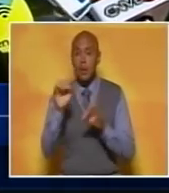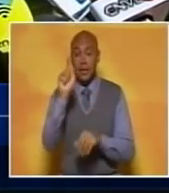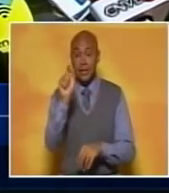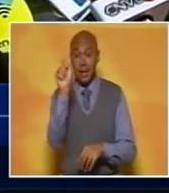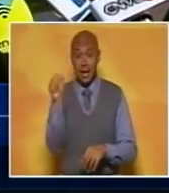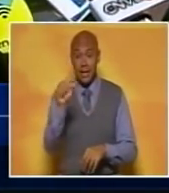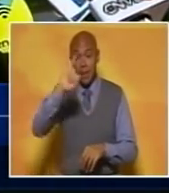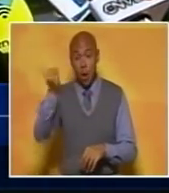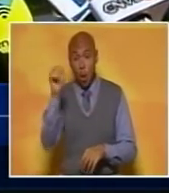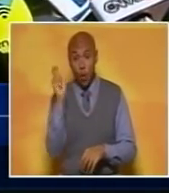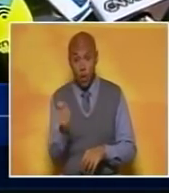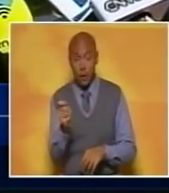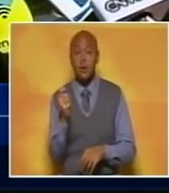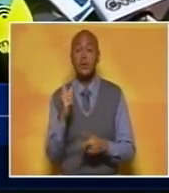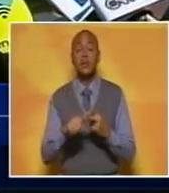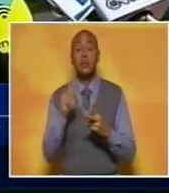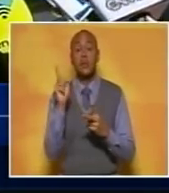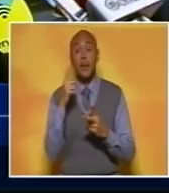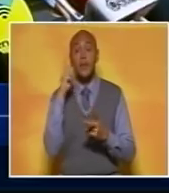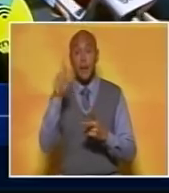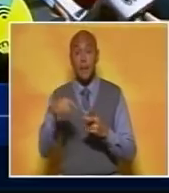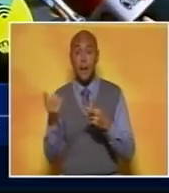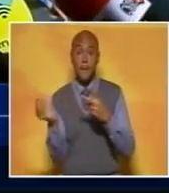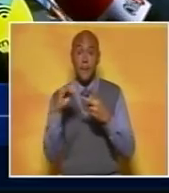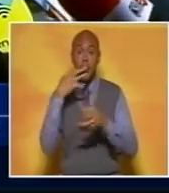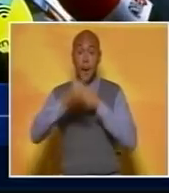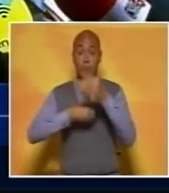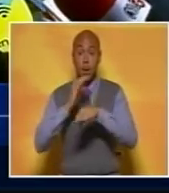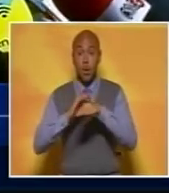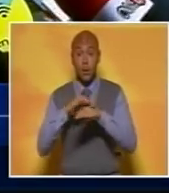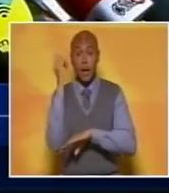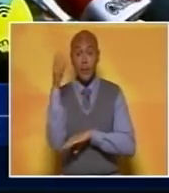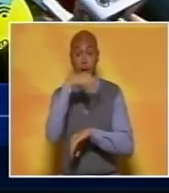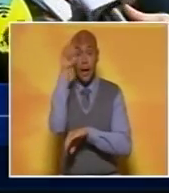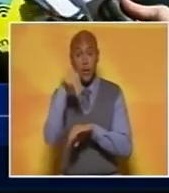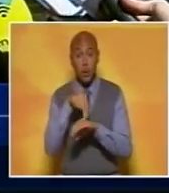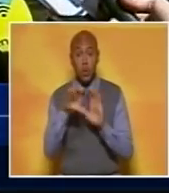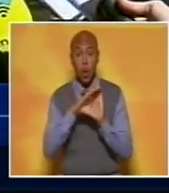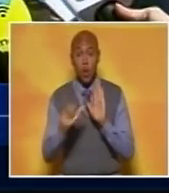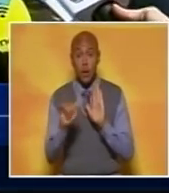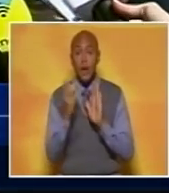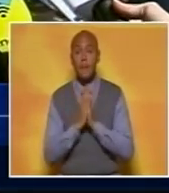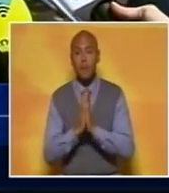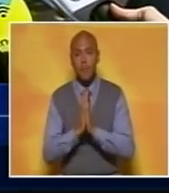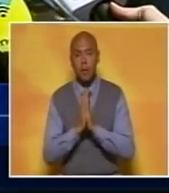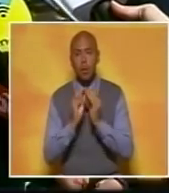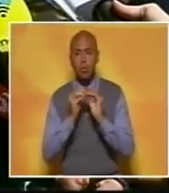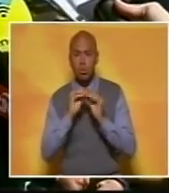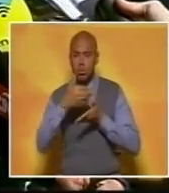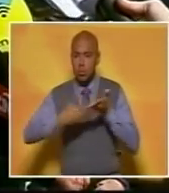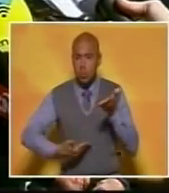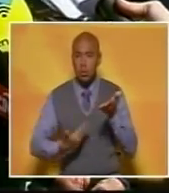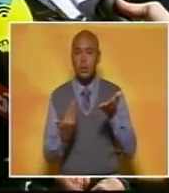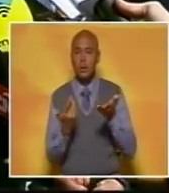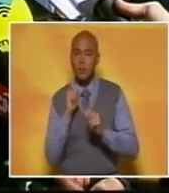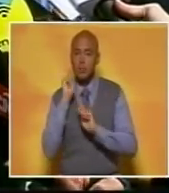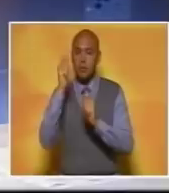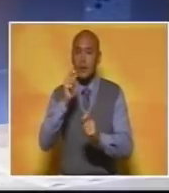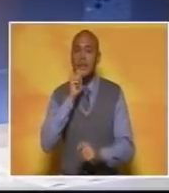Supremo de Justicia. Expresó que le han solicitado a la Asamblea Nacional Constituyente realizar un mecanismo para esta